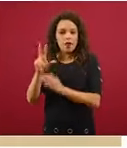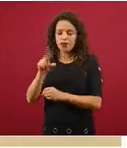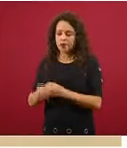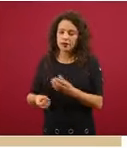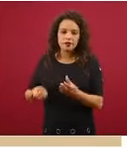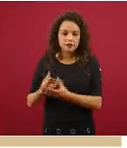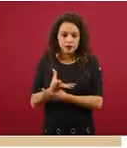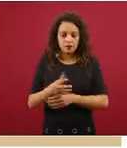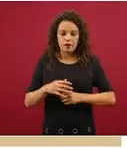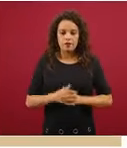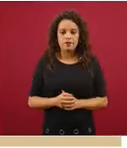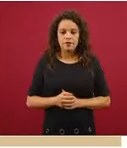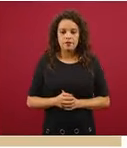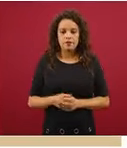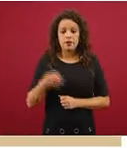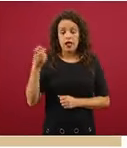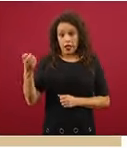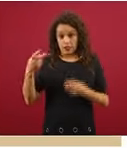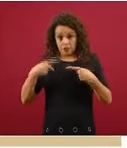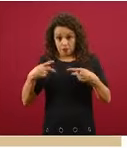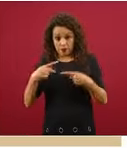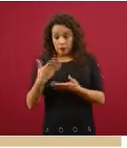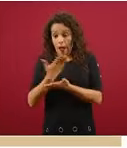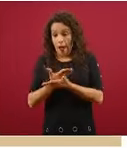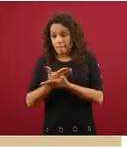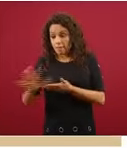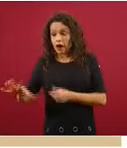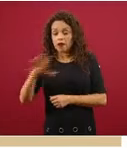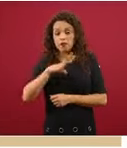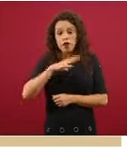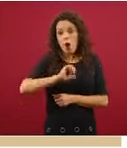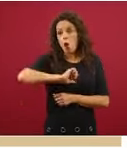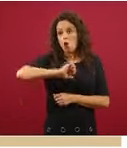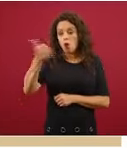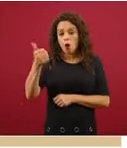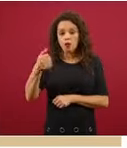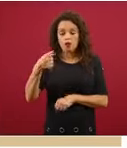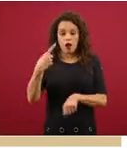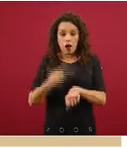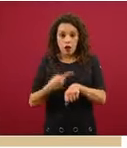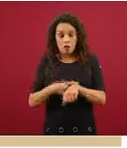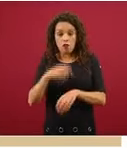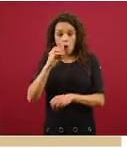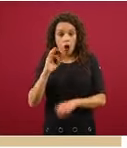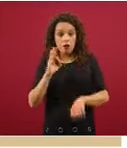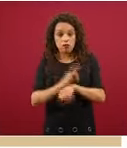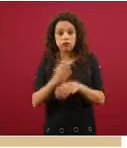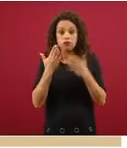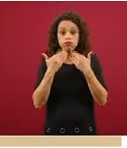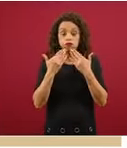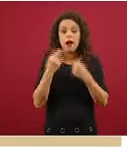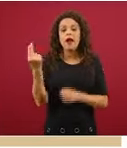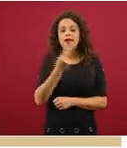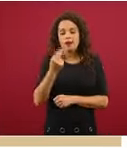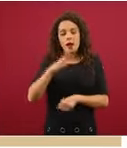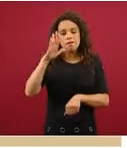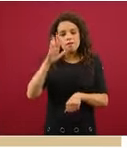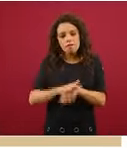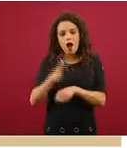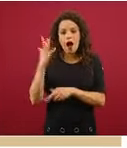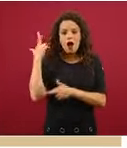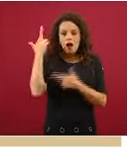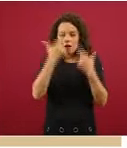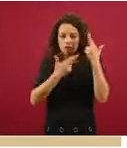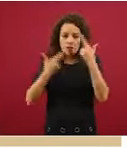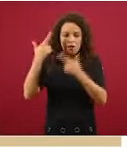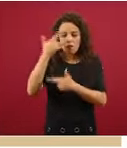presentar un cuadro leve, viven con alguna condición de vulnerabilidad, hay que hacer una revisión más a